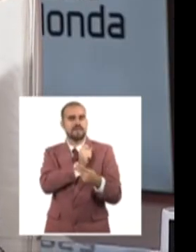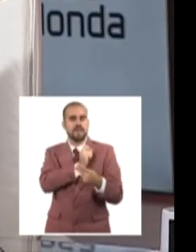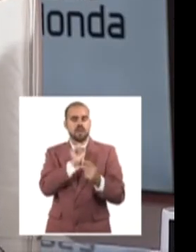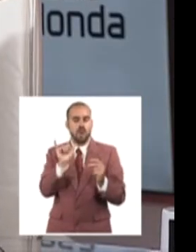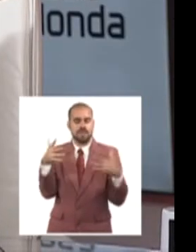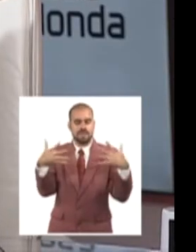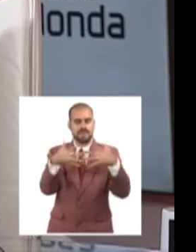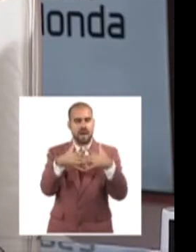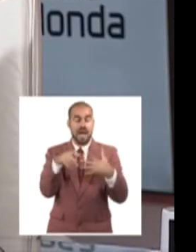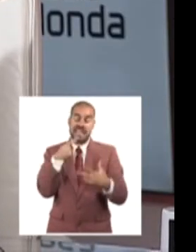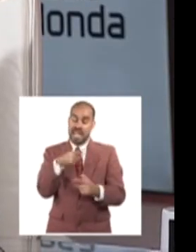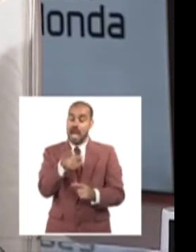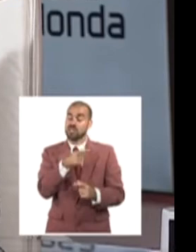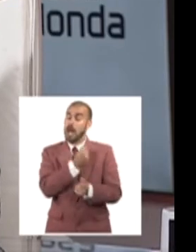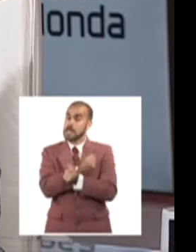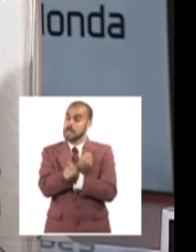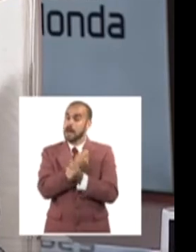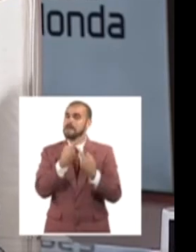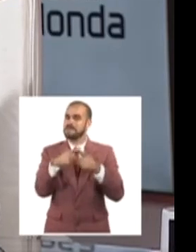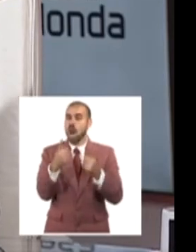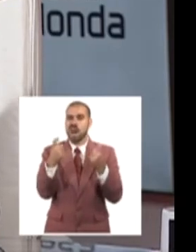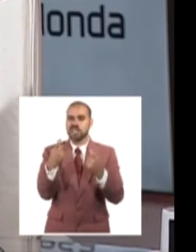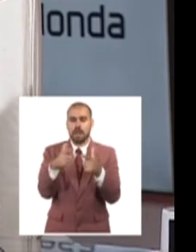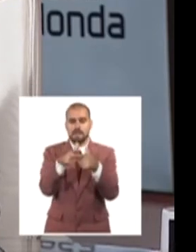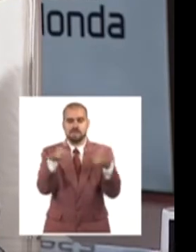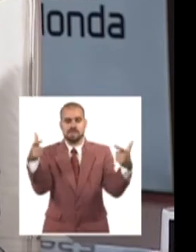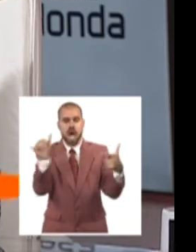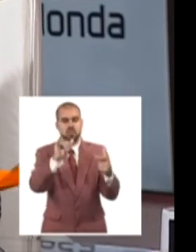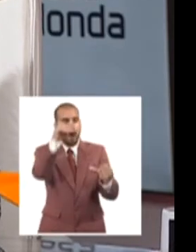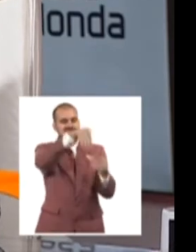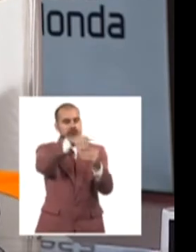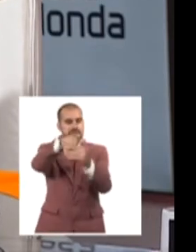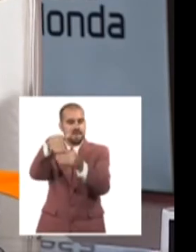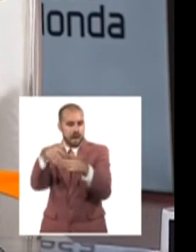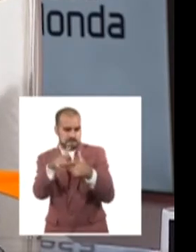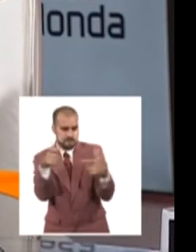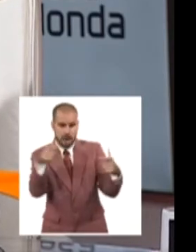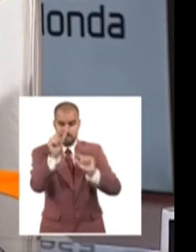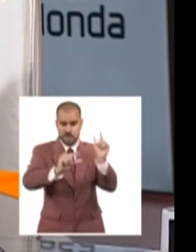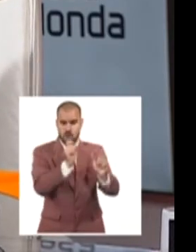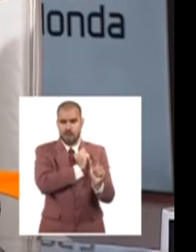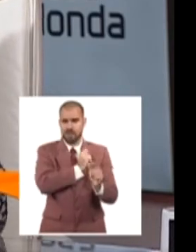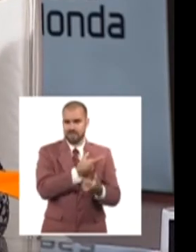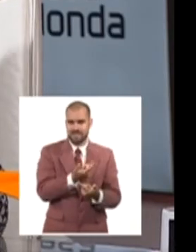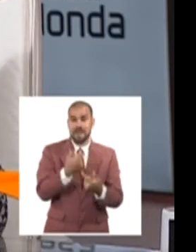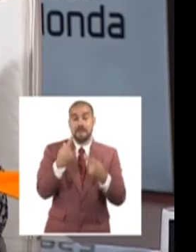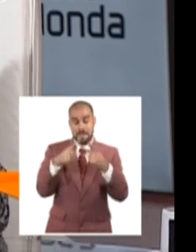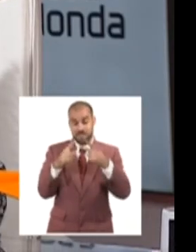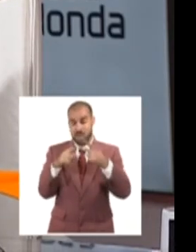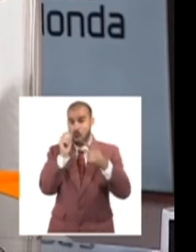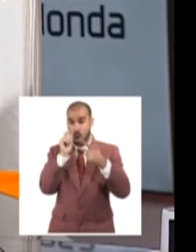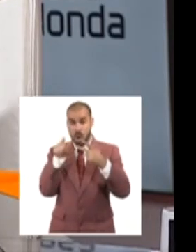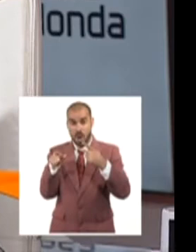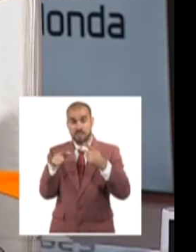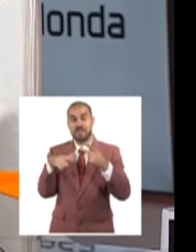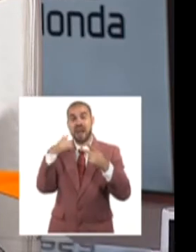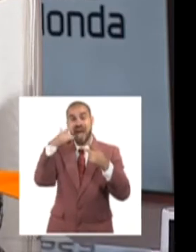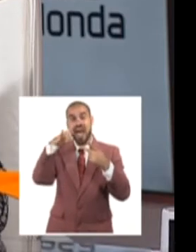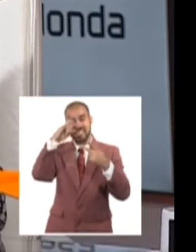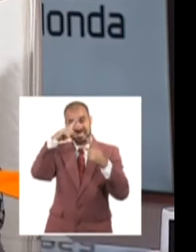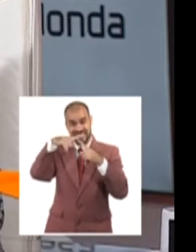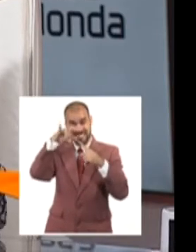lula necesita ampliar su base electoral y alguien es un representante de esa derecha más tradicional